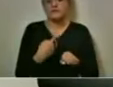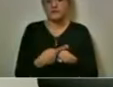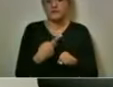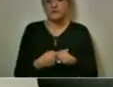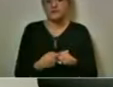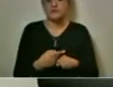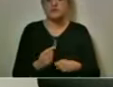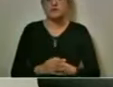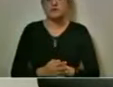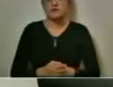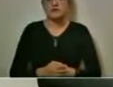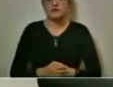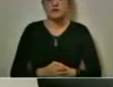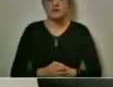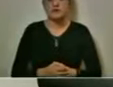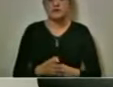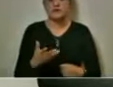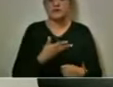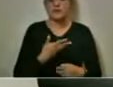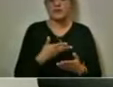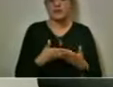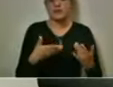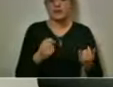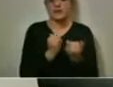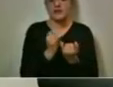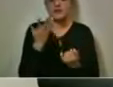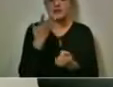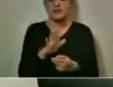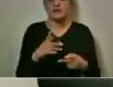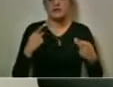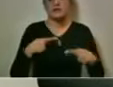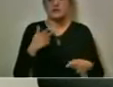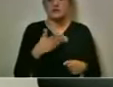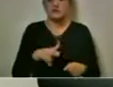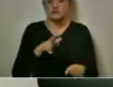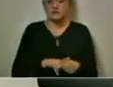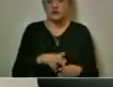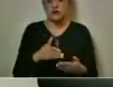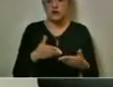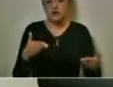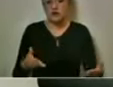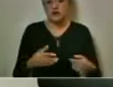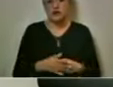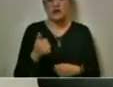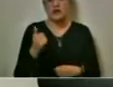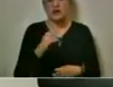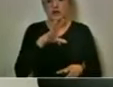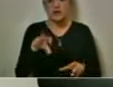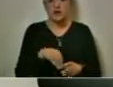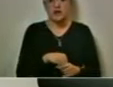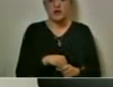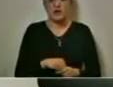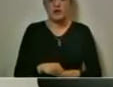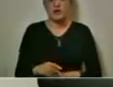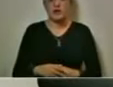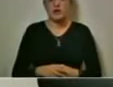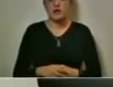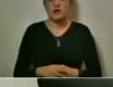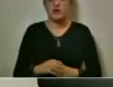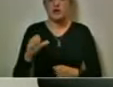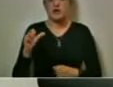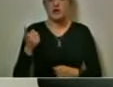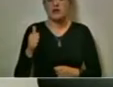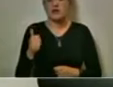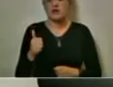COVID. Tenemos también 10 hospitalizados hasta el momento y un total de